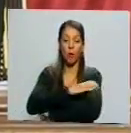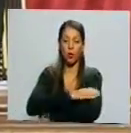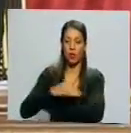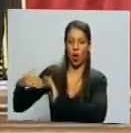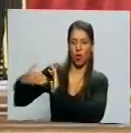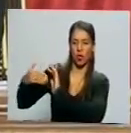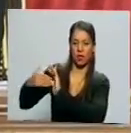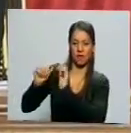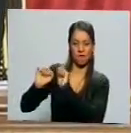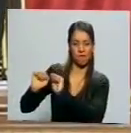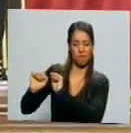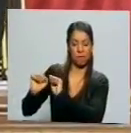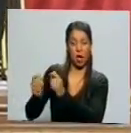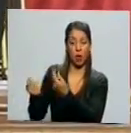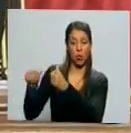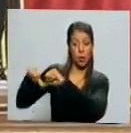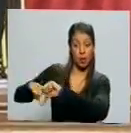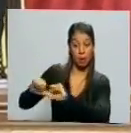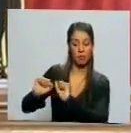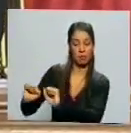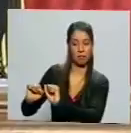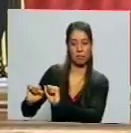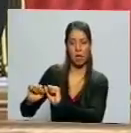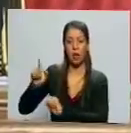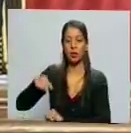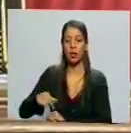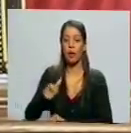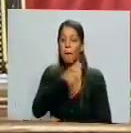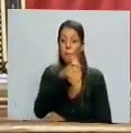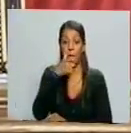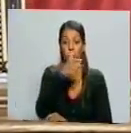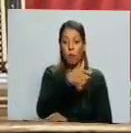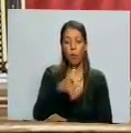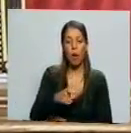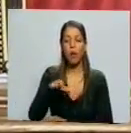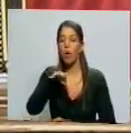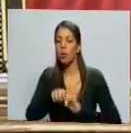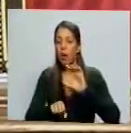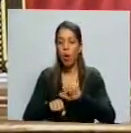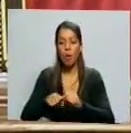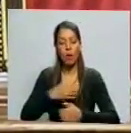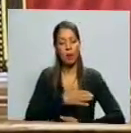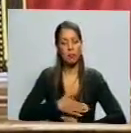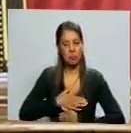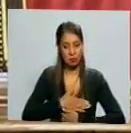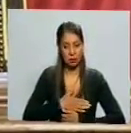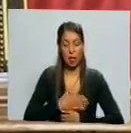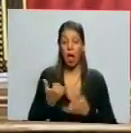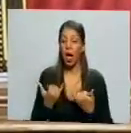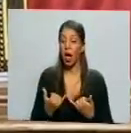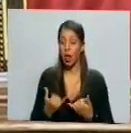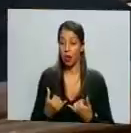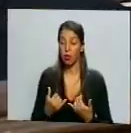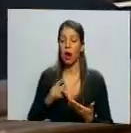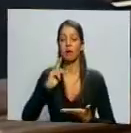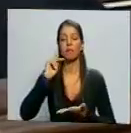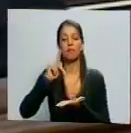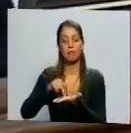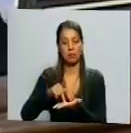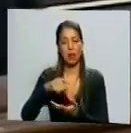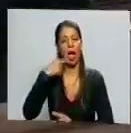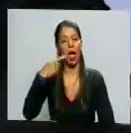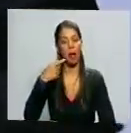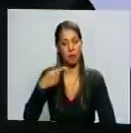la racionalidad, uniformidad en la adquisición de bienes, servicios y obras públicas. Ciudadano ministro, puede hacer uso de la tribuna de